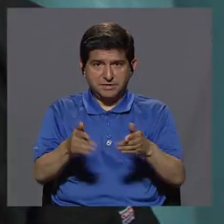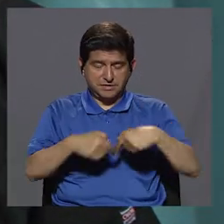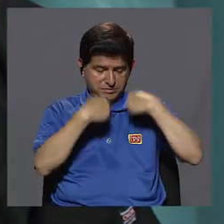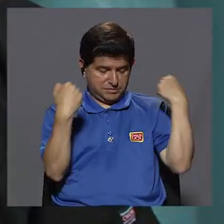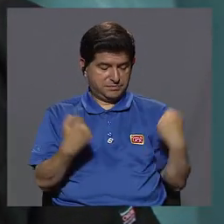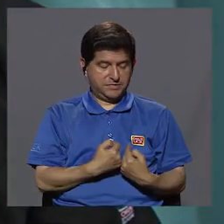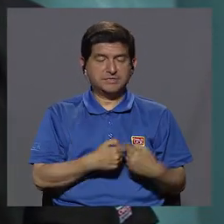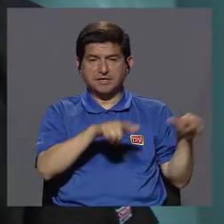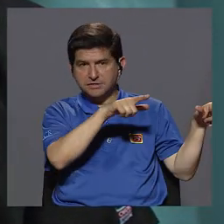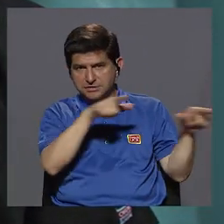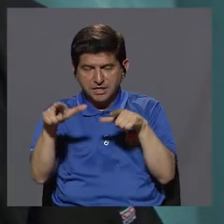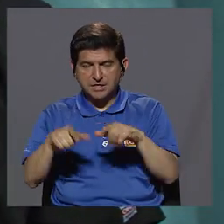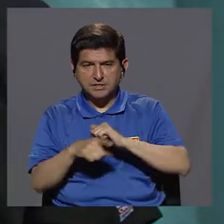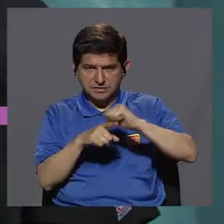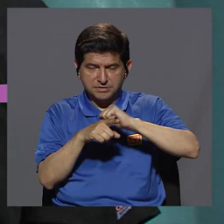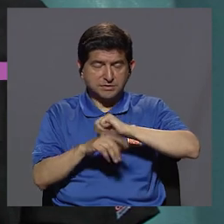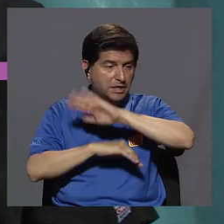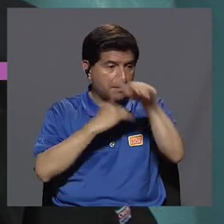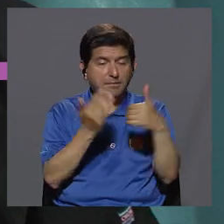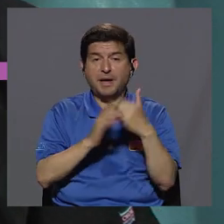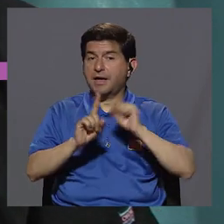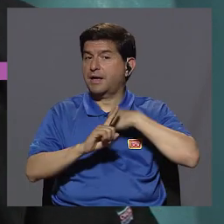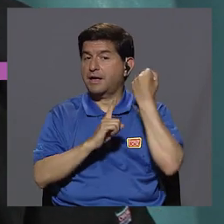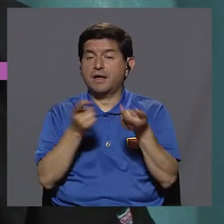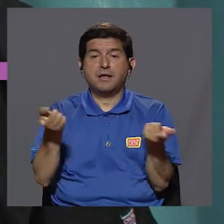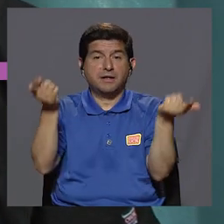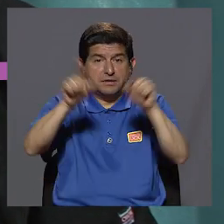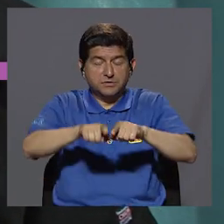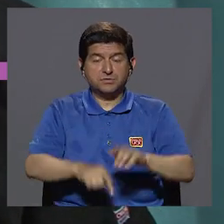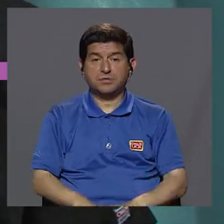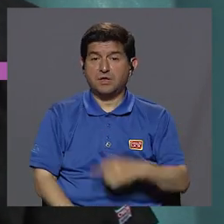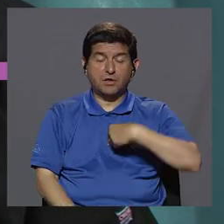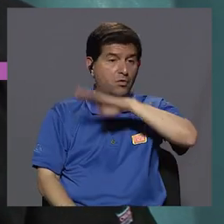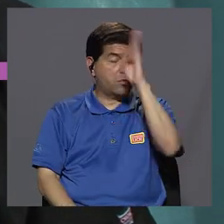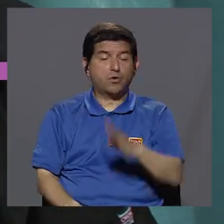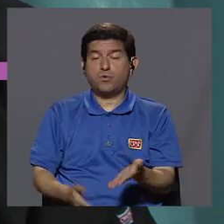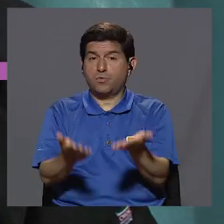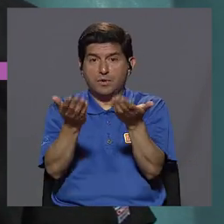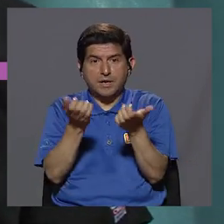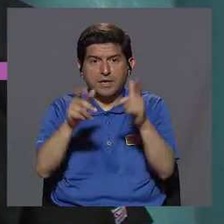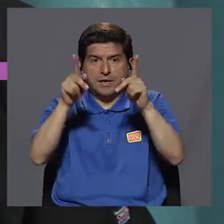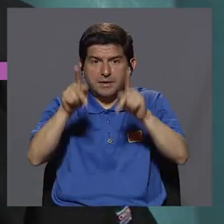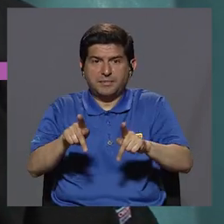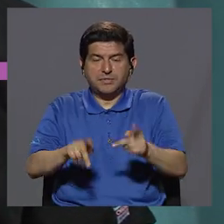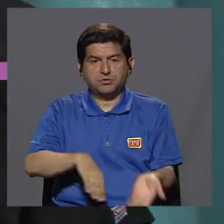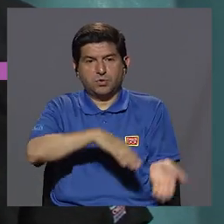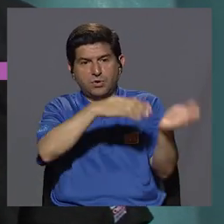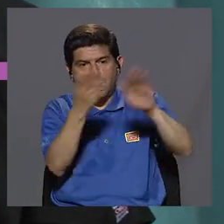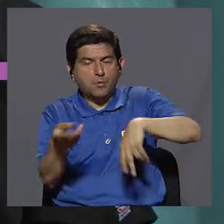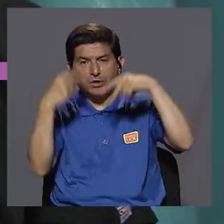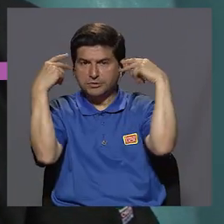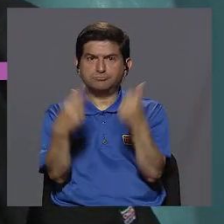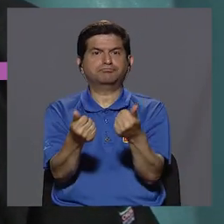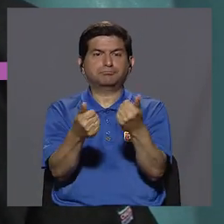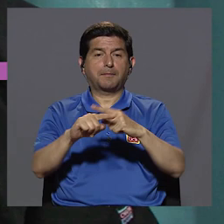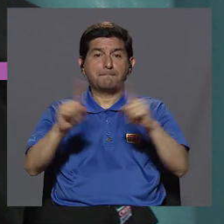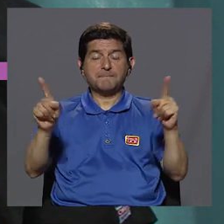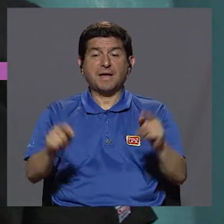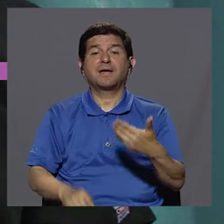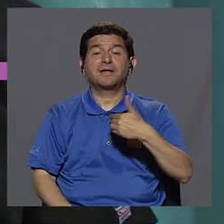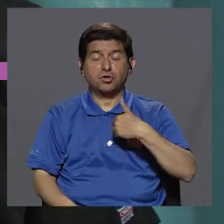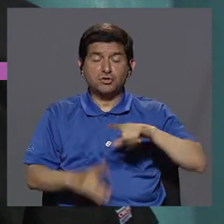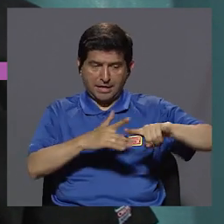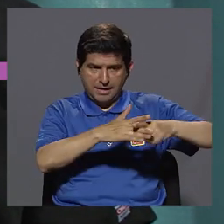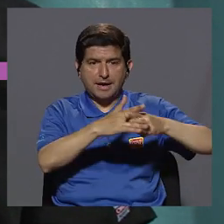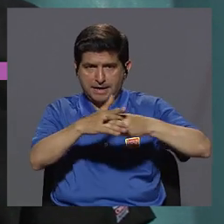esté preparado y entrenado ante cualquier adversidad y lamentablemente uno nunca pretende que un paciente haga una muerte súbita etcétera pero siempre tenemos